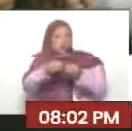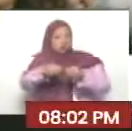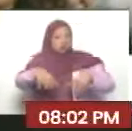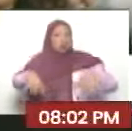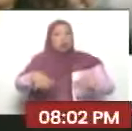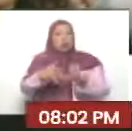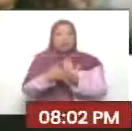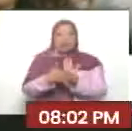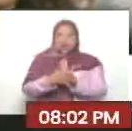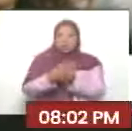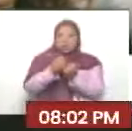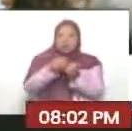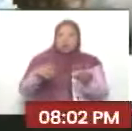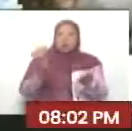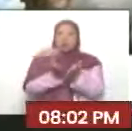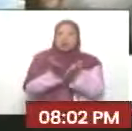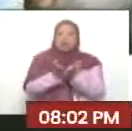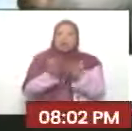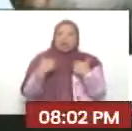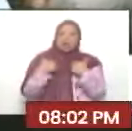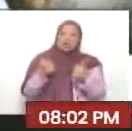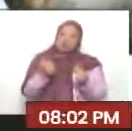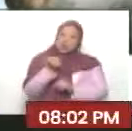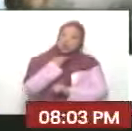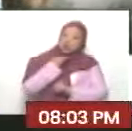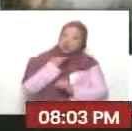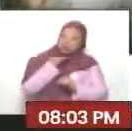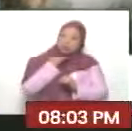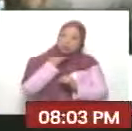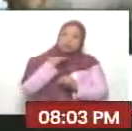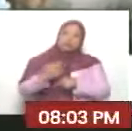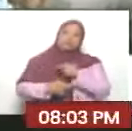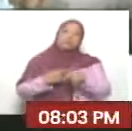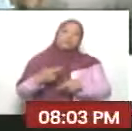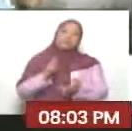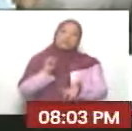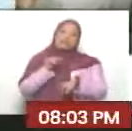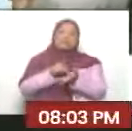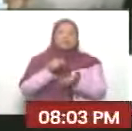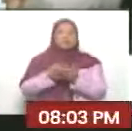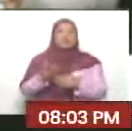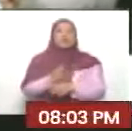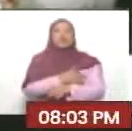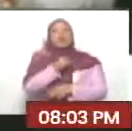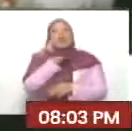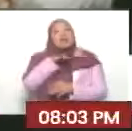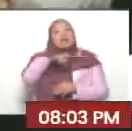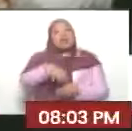juntas de condominio, con los centros estudiantiles. Así que el 100% del territorio.